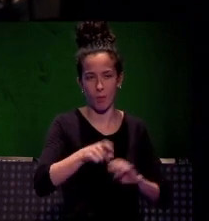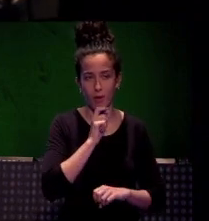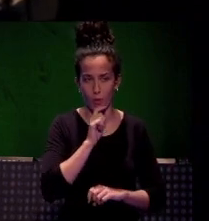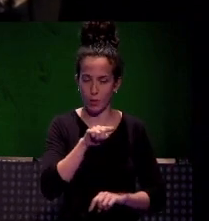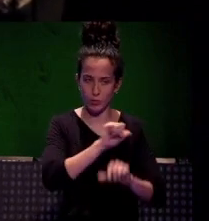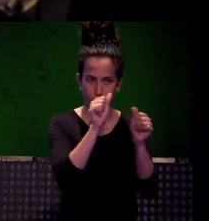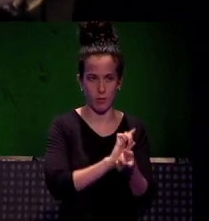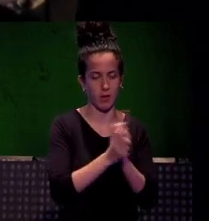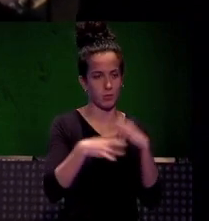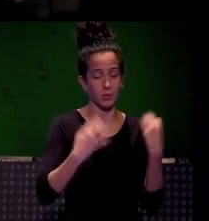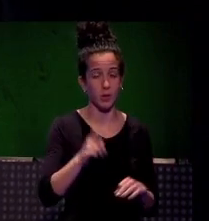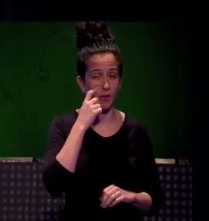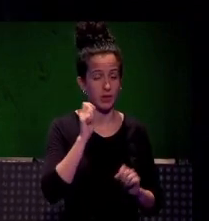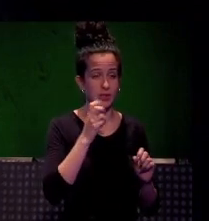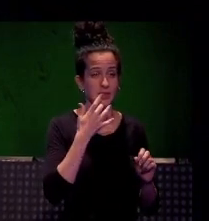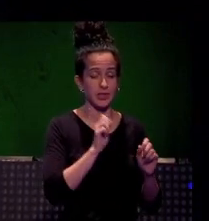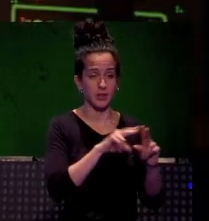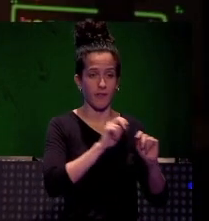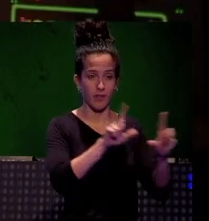vídeo porque me han curado